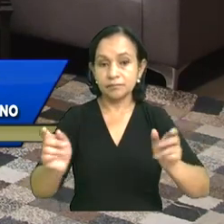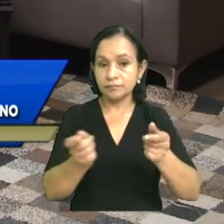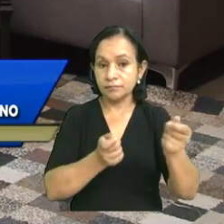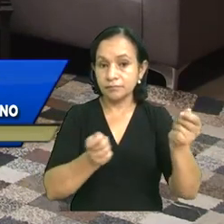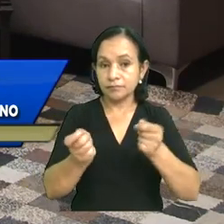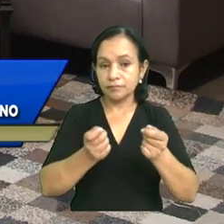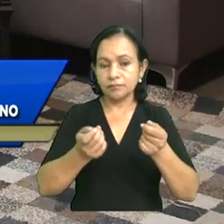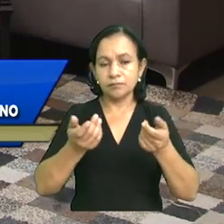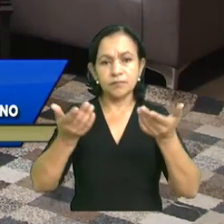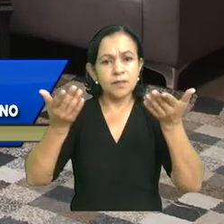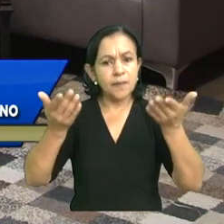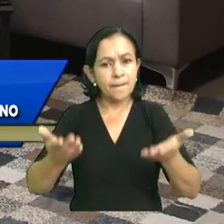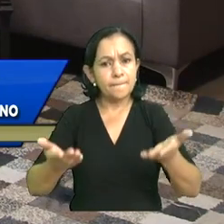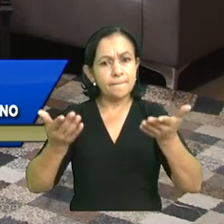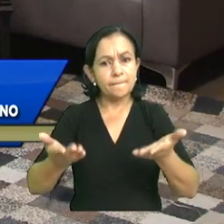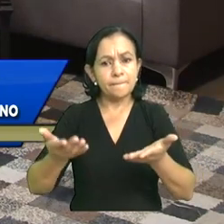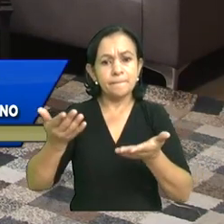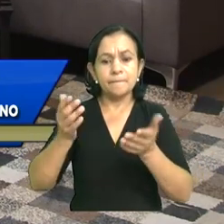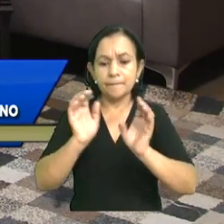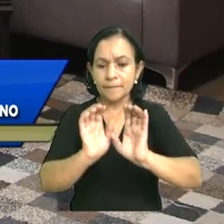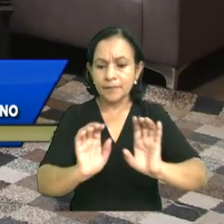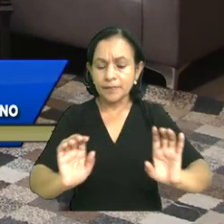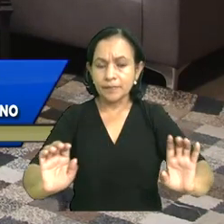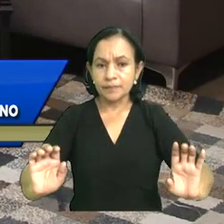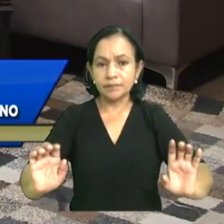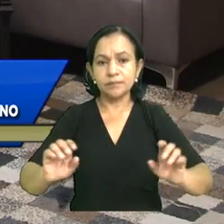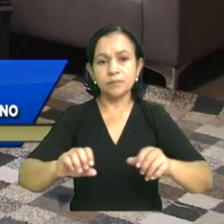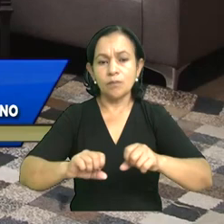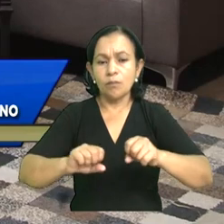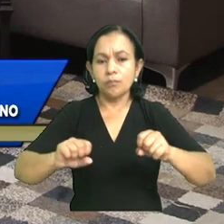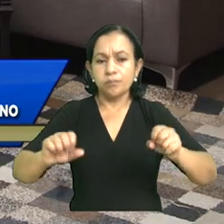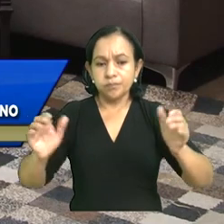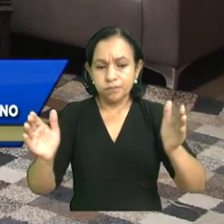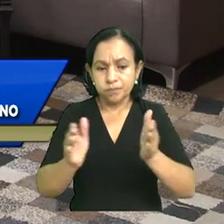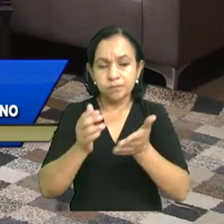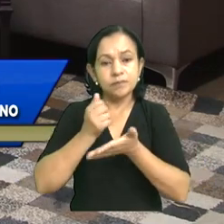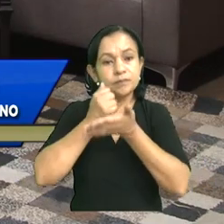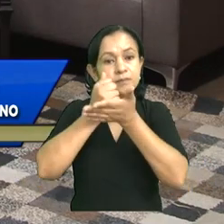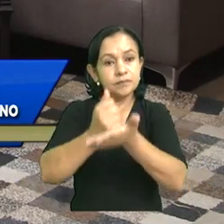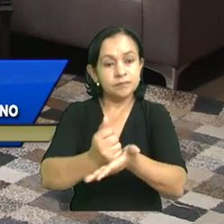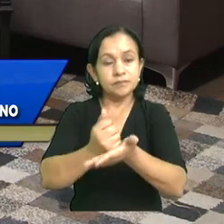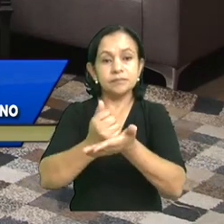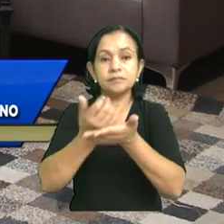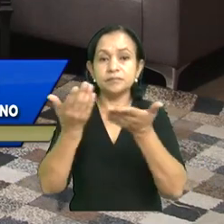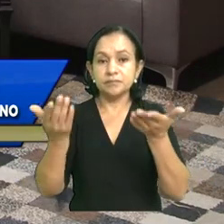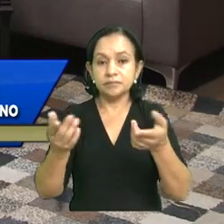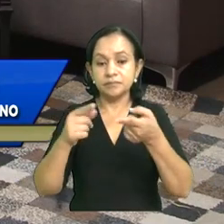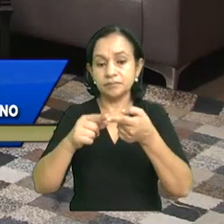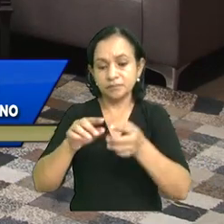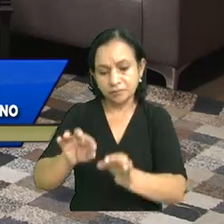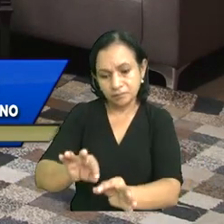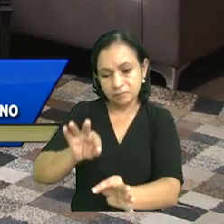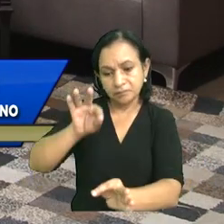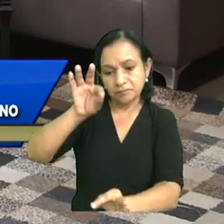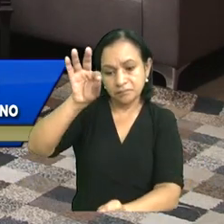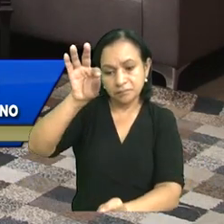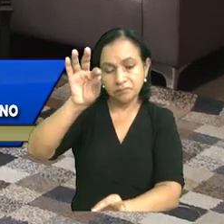a los niños. Eso, okay, es importante en esos centros de desarrollo infantil, y el control de peso, el control de talla,